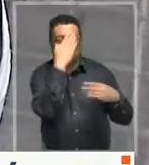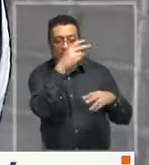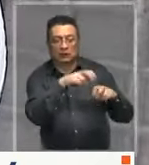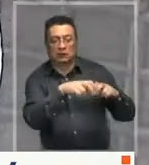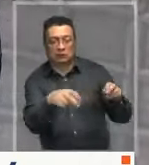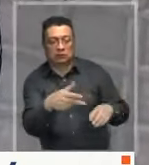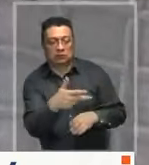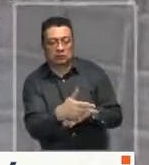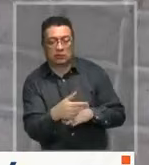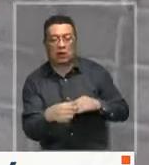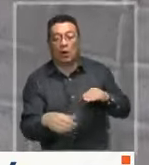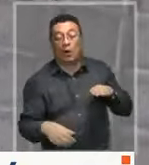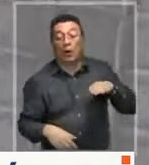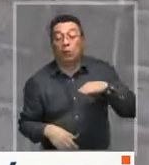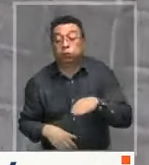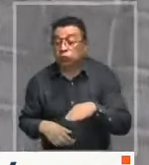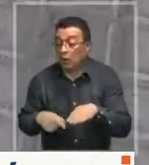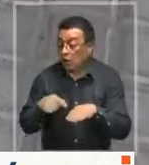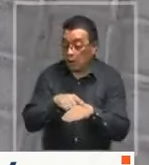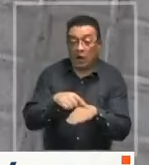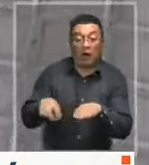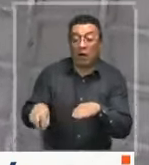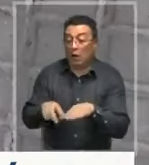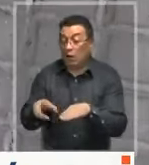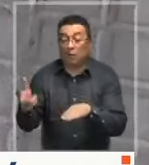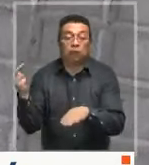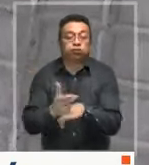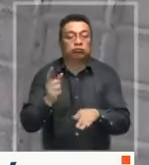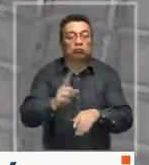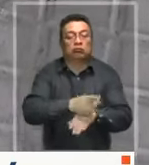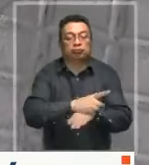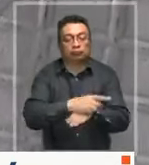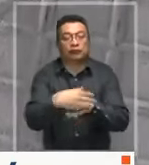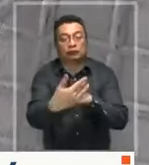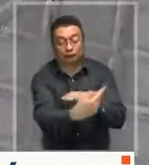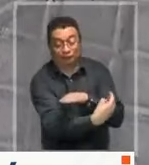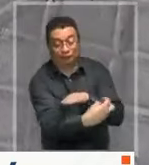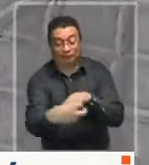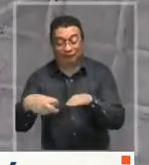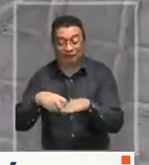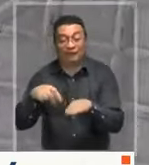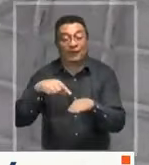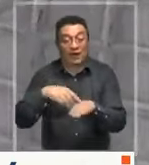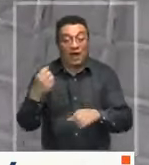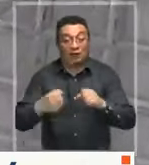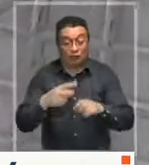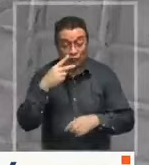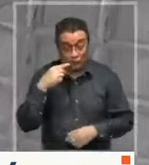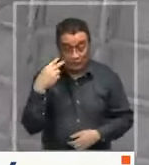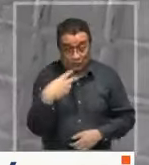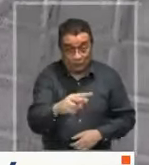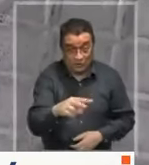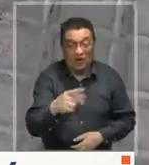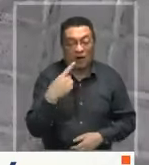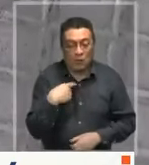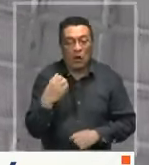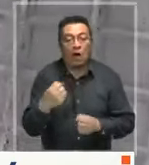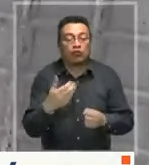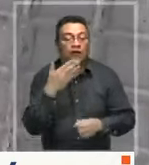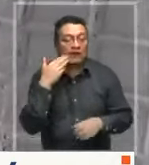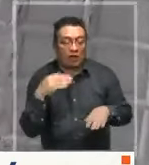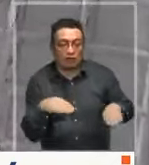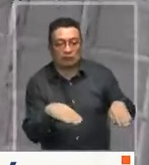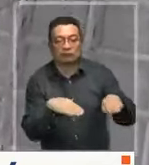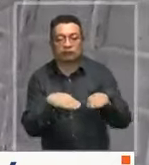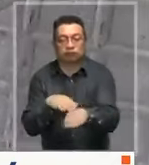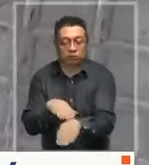roja. Después pasó hacia adelante y al costado del auto gris, que era del caballero, se colocó un auto blanco.